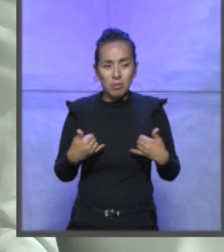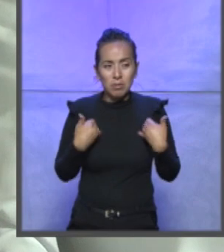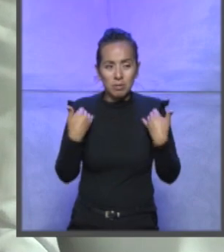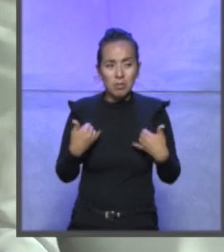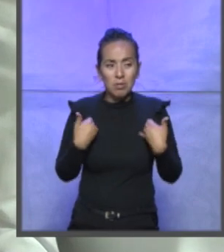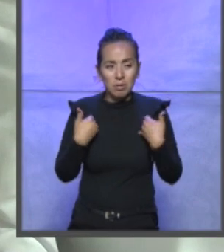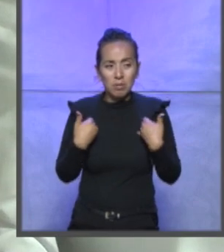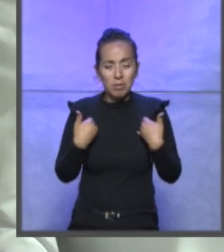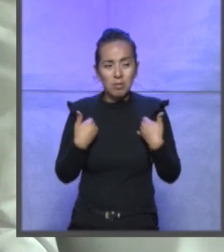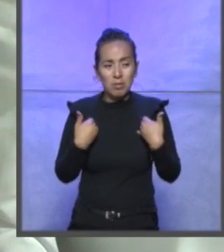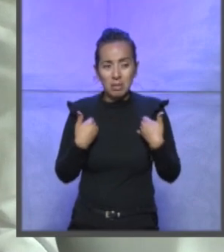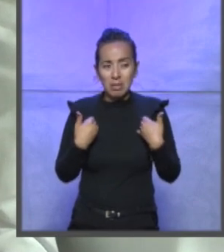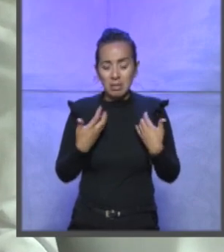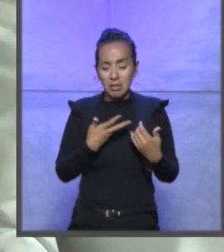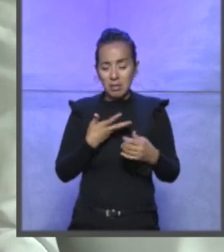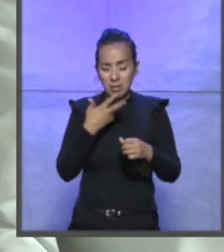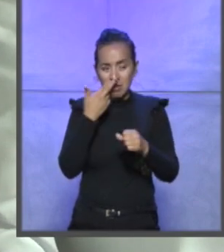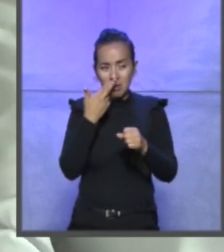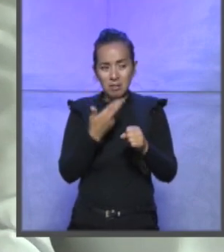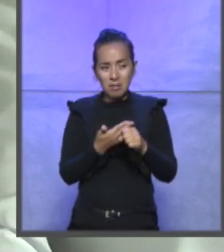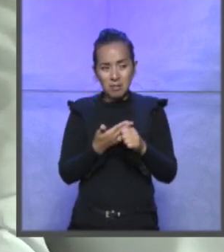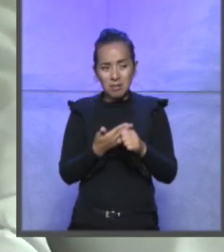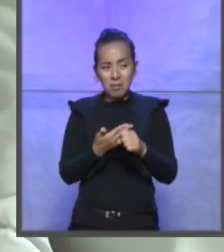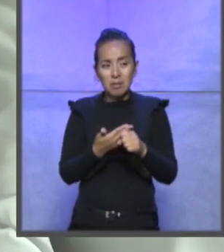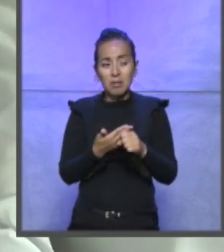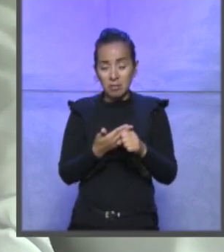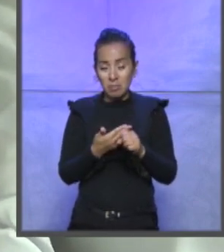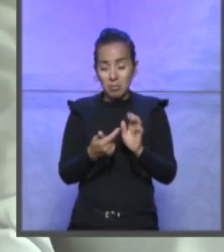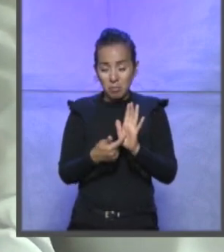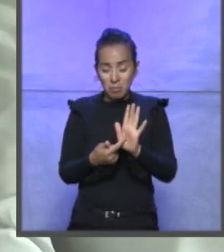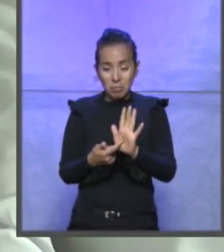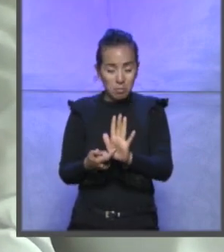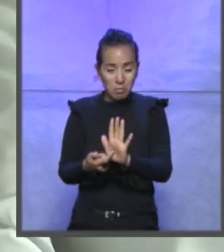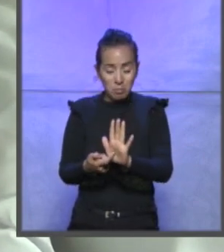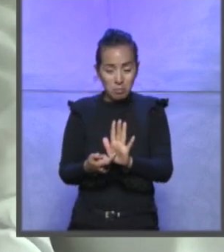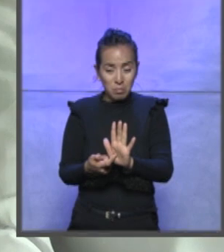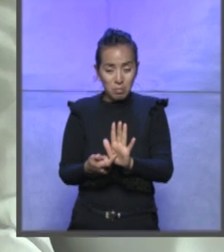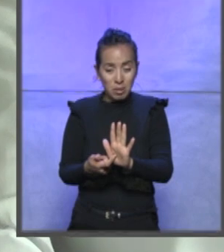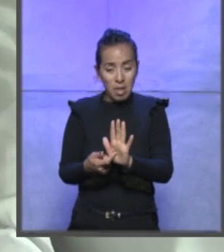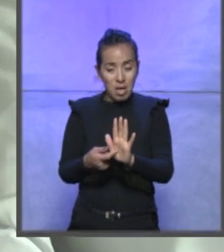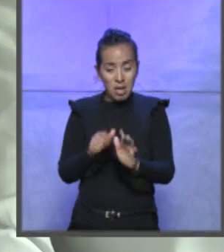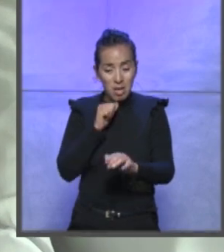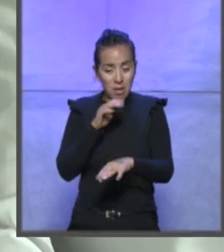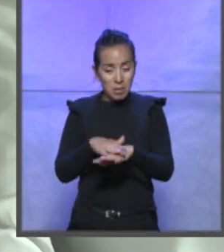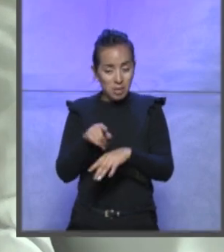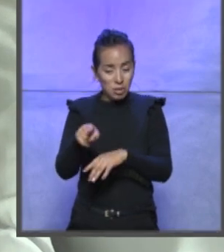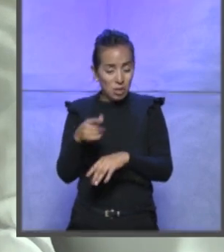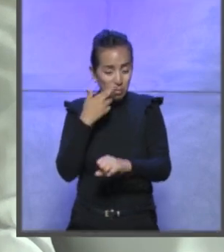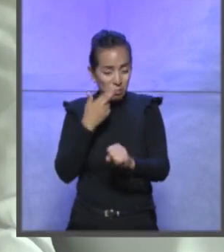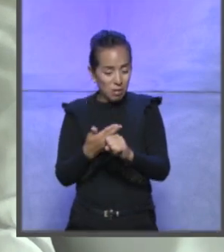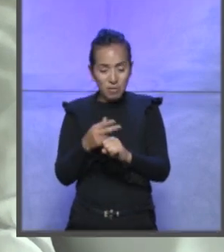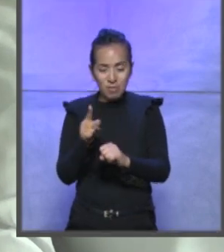como jóvenes, tenemos la responsabilidad de darnos a conocer y no solo dejárselos a las otras personas, sino también